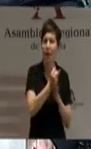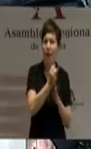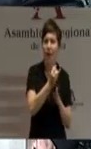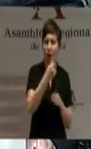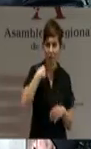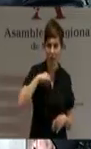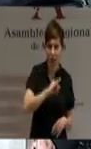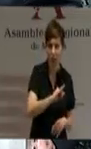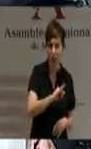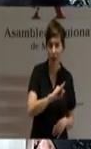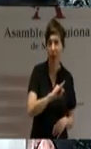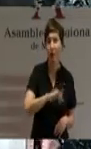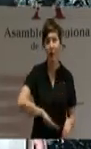hospital?